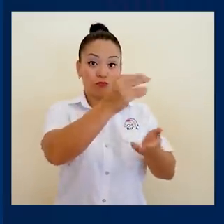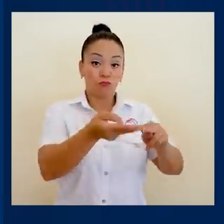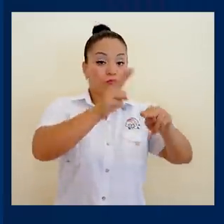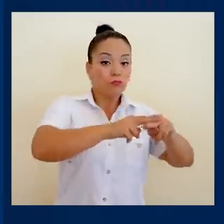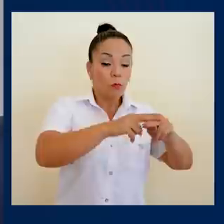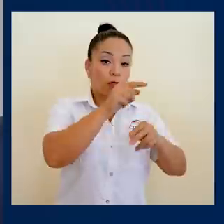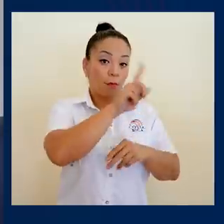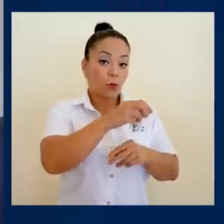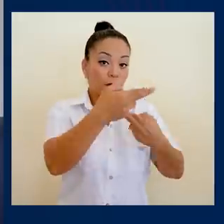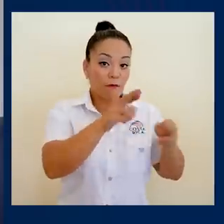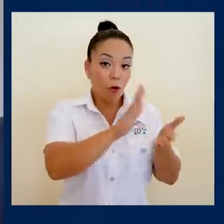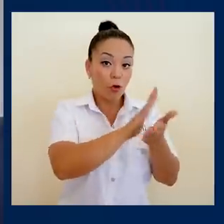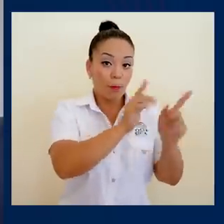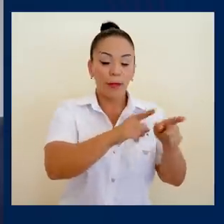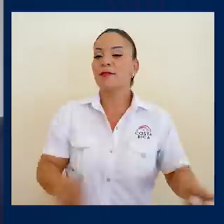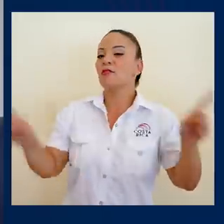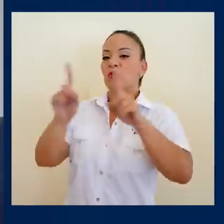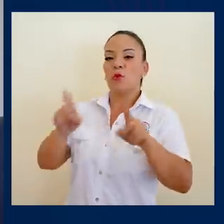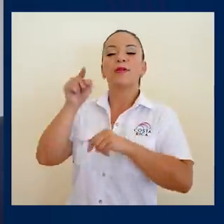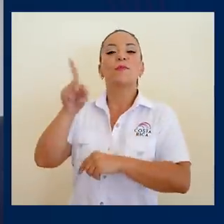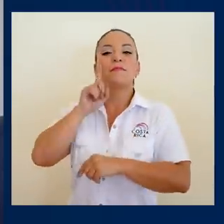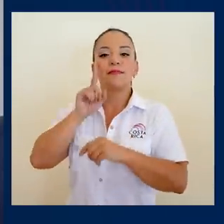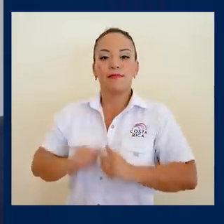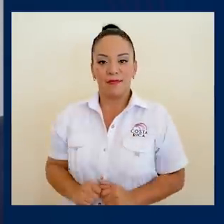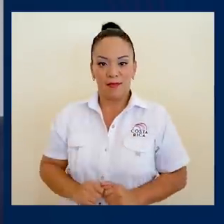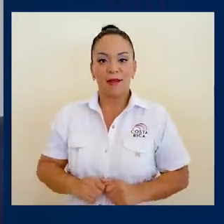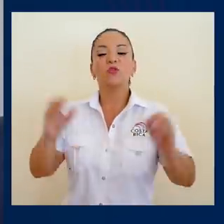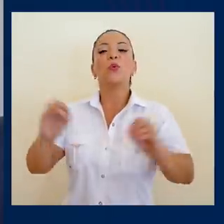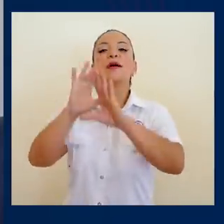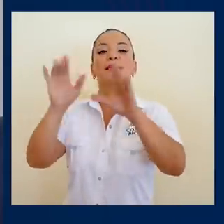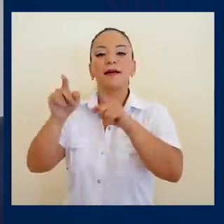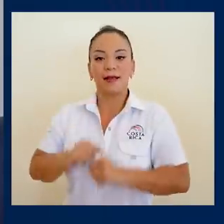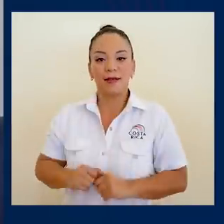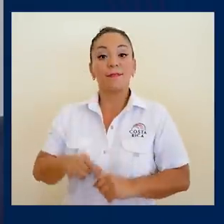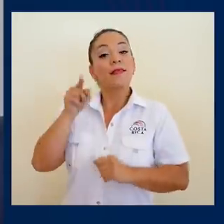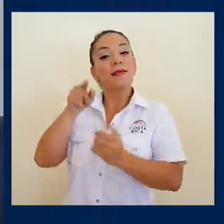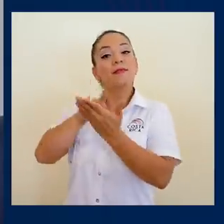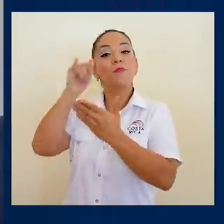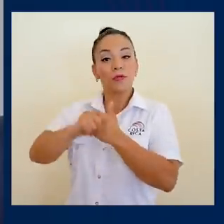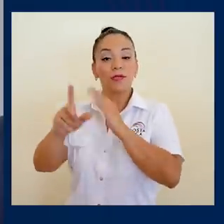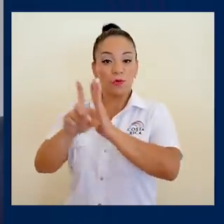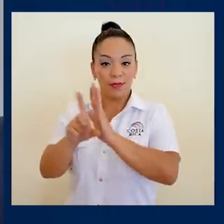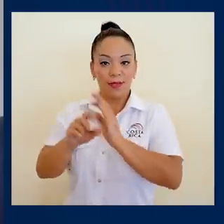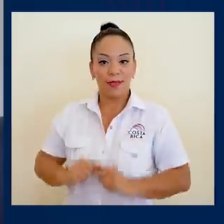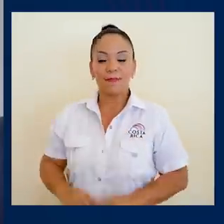reforma? No, eso es mentira. Y quiero aclarar que en este proyecto de ley